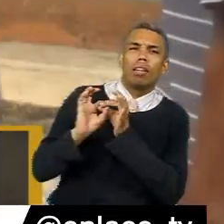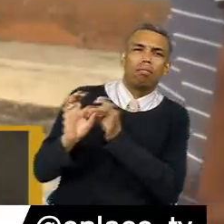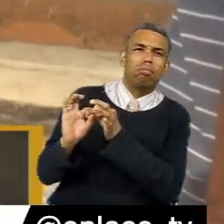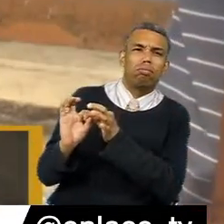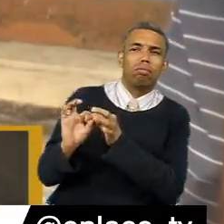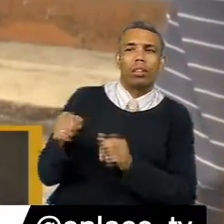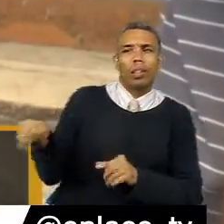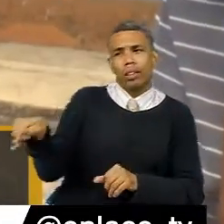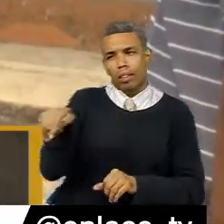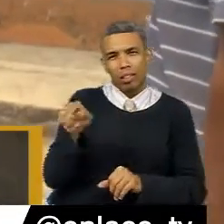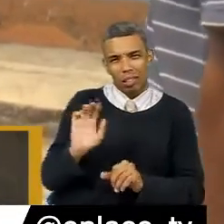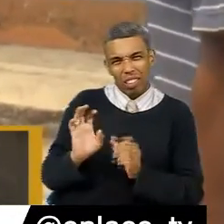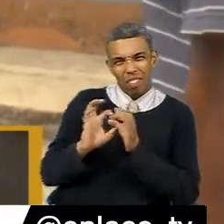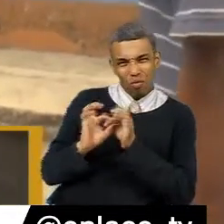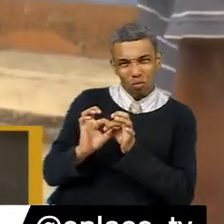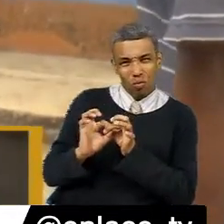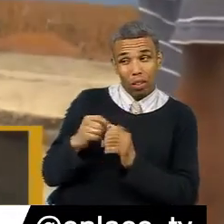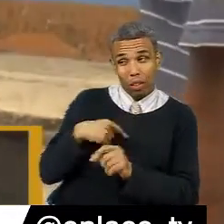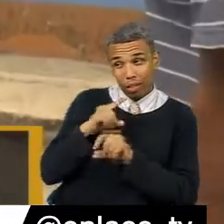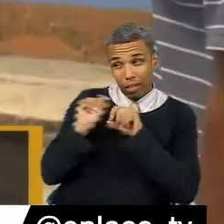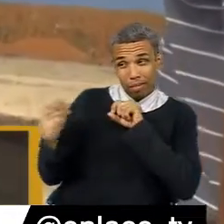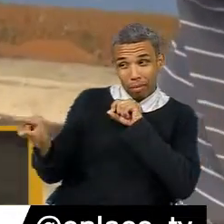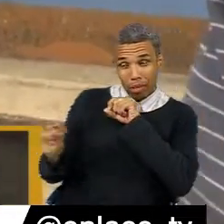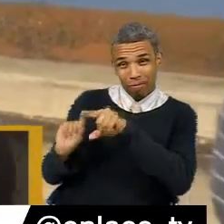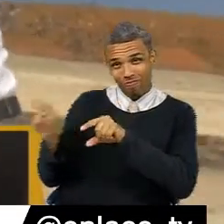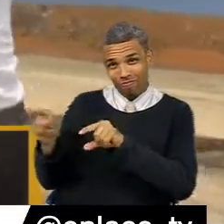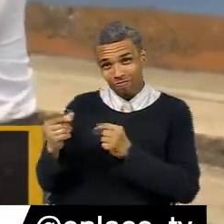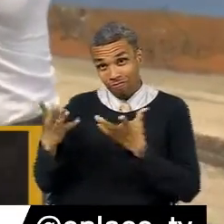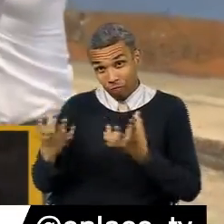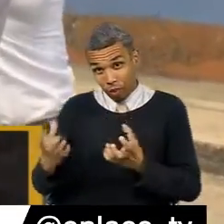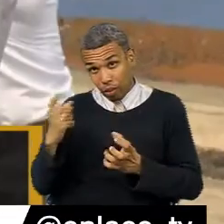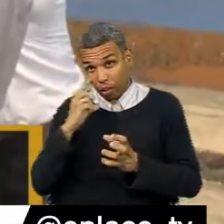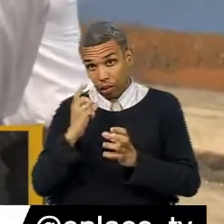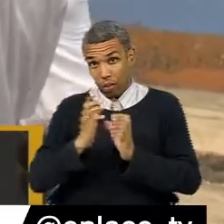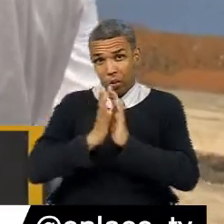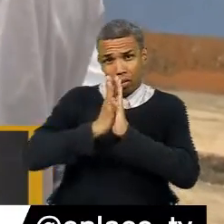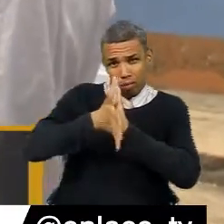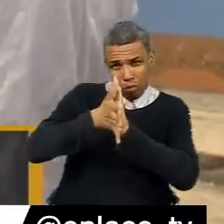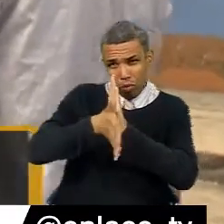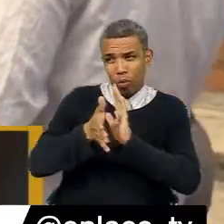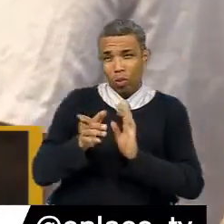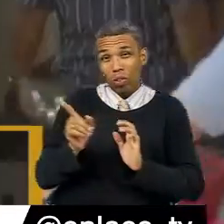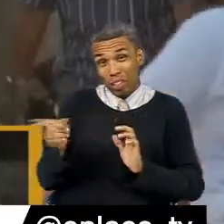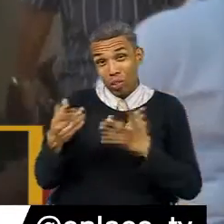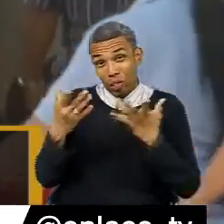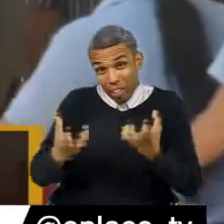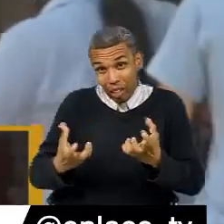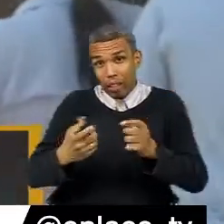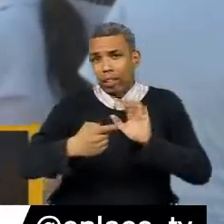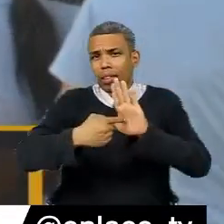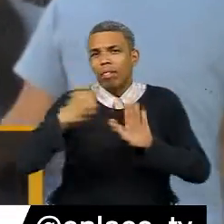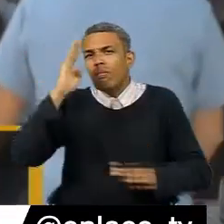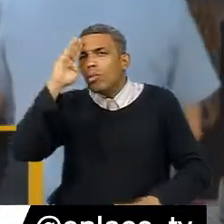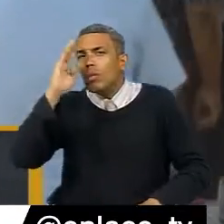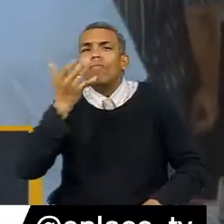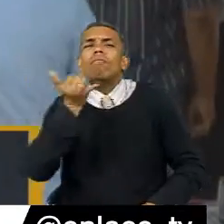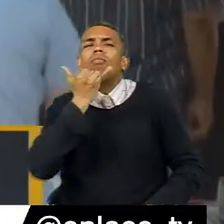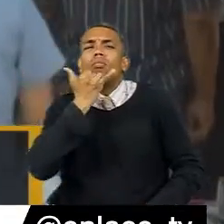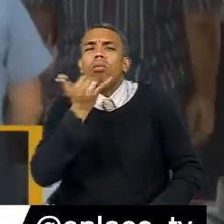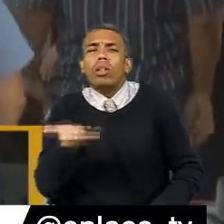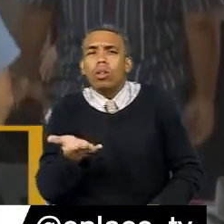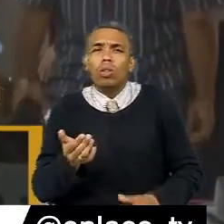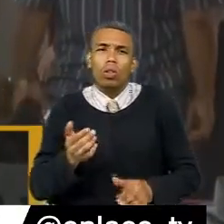la señora Luz Marina. Ellos tienen un mensaje muy claro que darle en este momento a las autoridades, porque hasta el momento no saben qué ocurrió con los